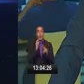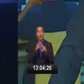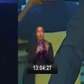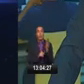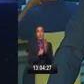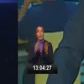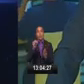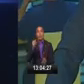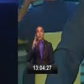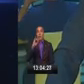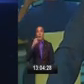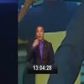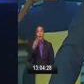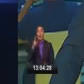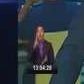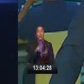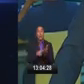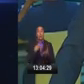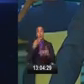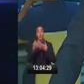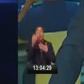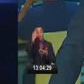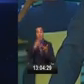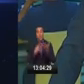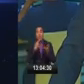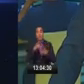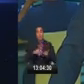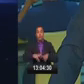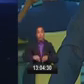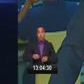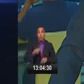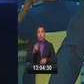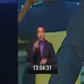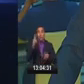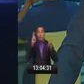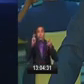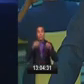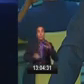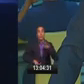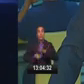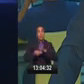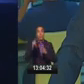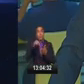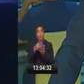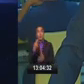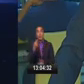los Ángeles Duarte. Ambos son procesados por presunto cohecho en el caso Sobornos